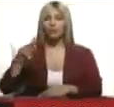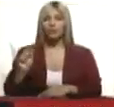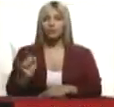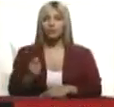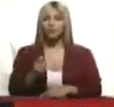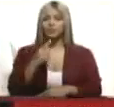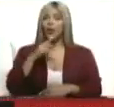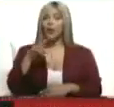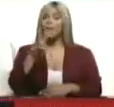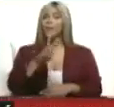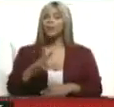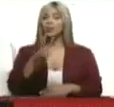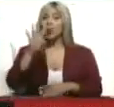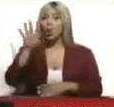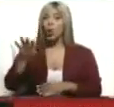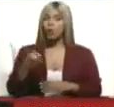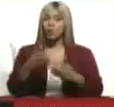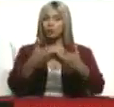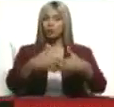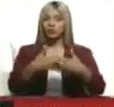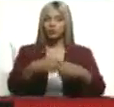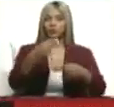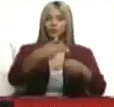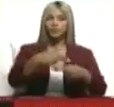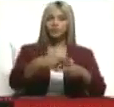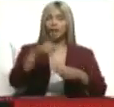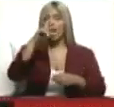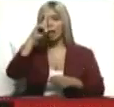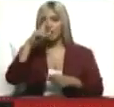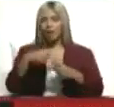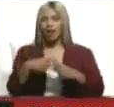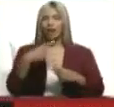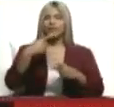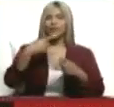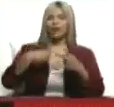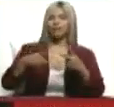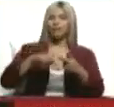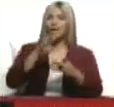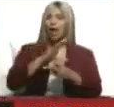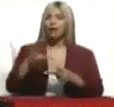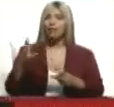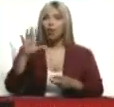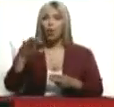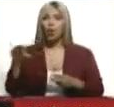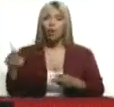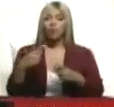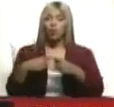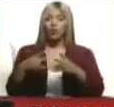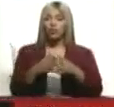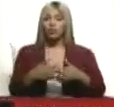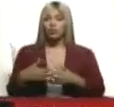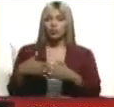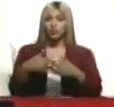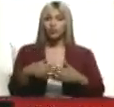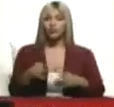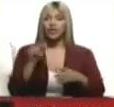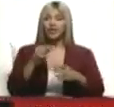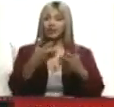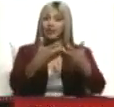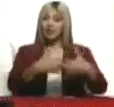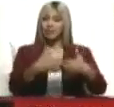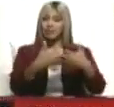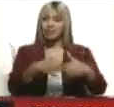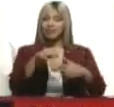compró unos activos, compró unas refinerías en Alemania, compró refinerías en el Caribe, ¿no? En el Caribe y compró refinerías en Estados Unidos. Esa empresa hoy